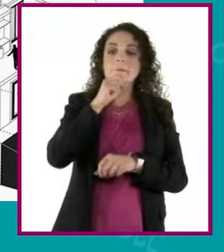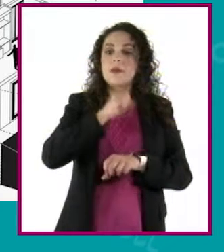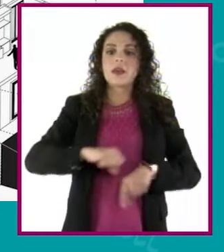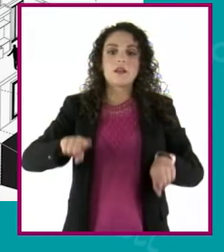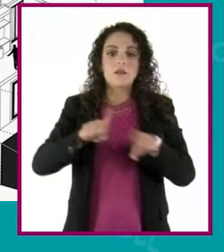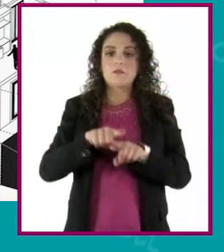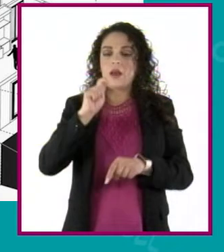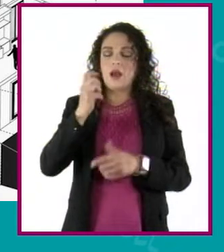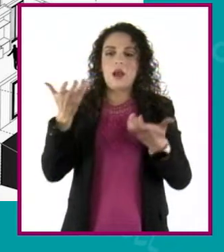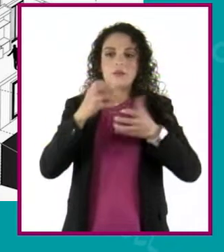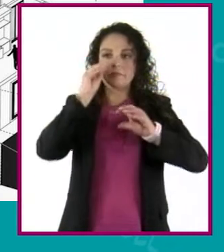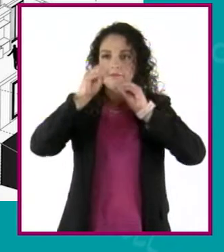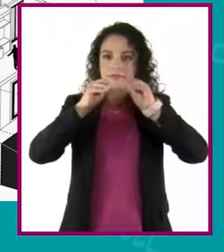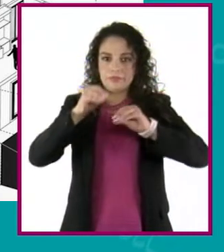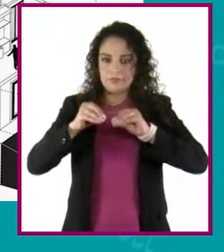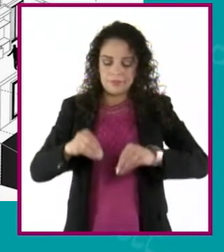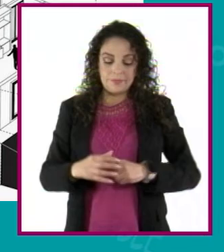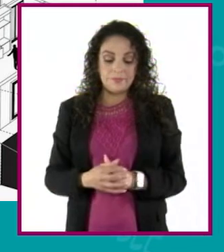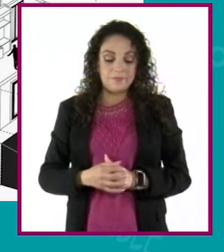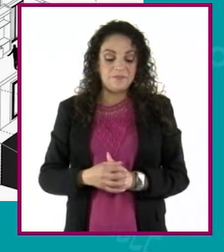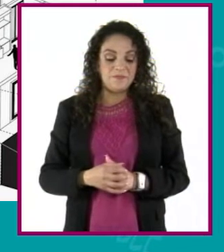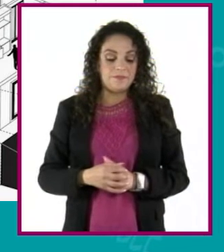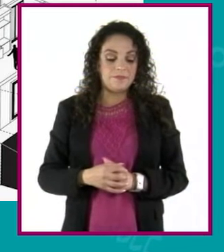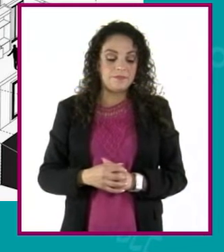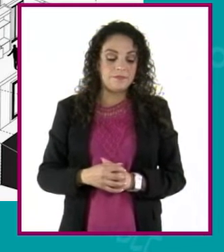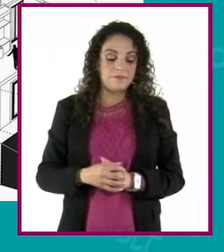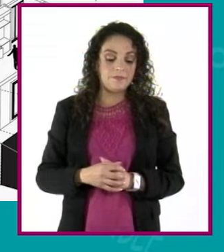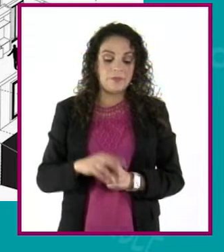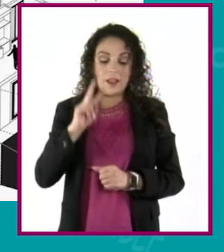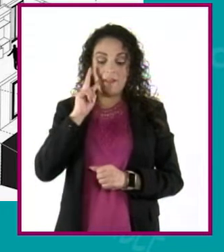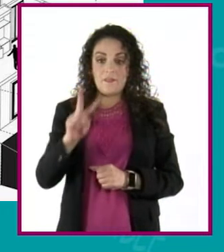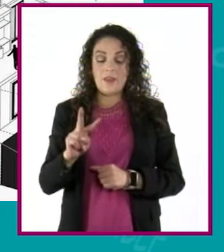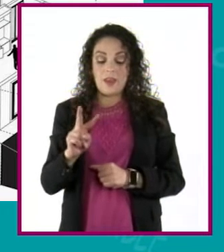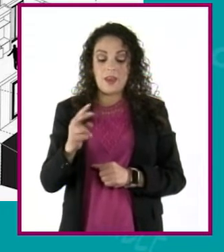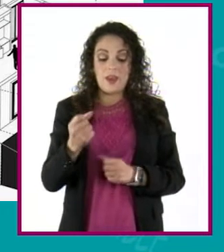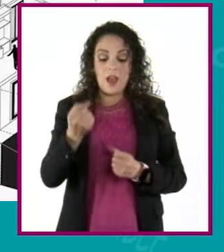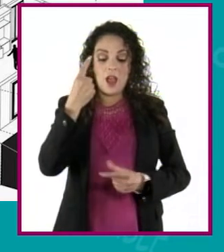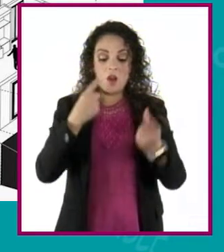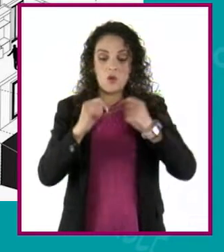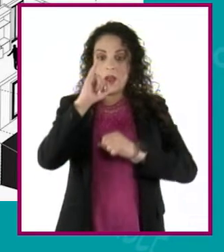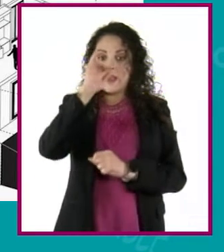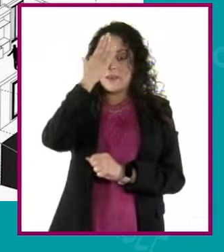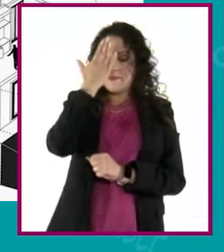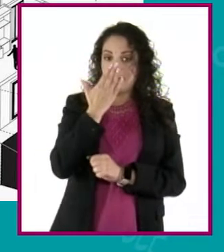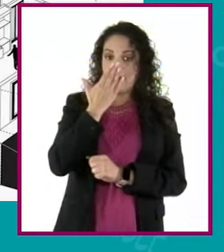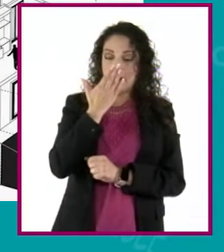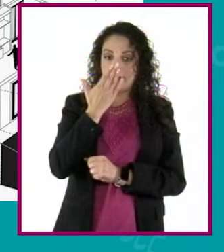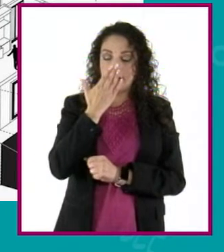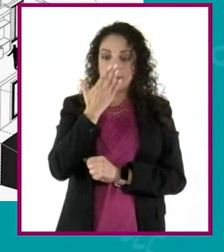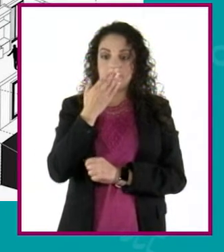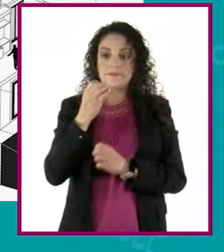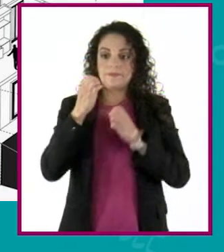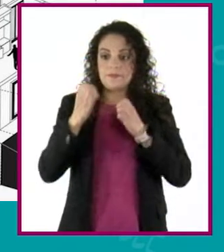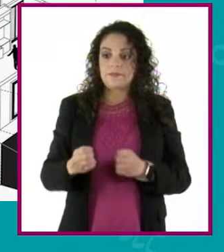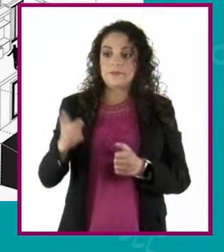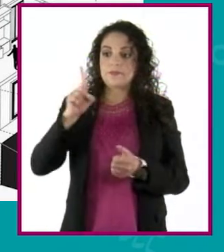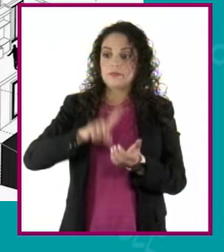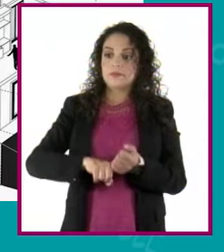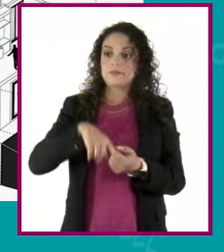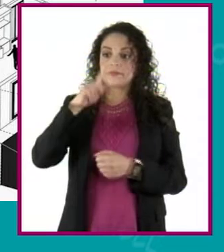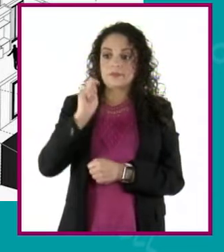dado. Vemos ahí algunas imágenes, pero están construidas en este sistema de perspectiva